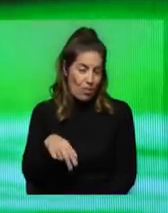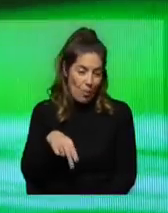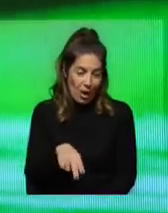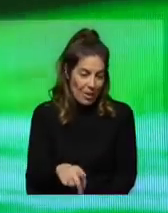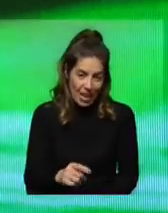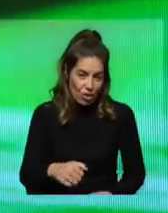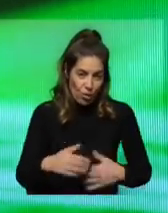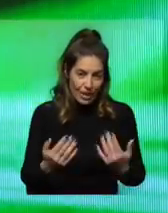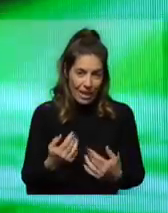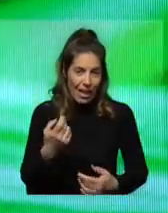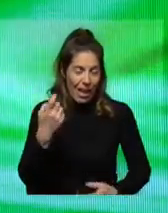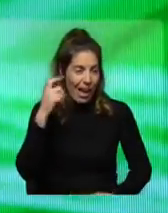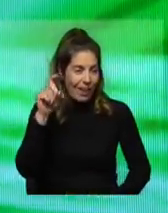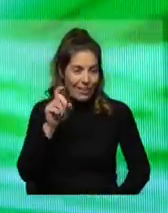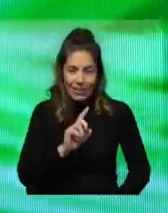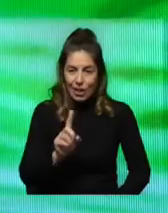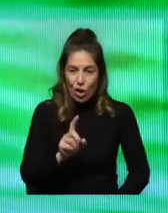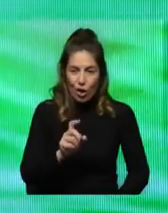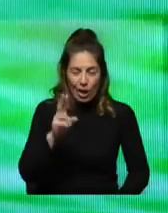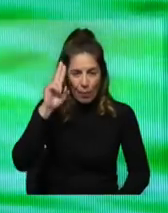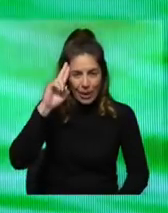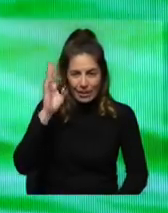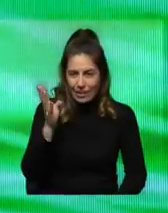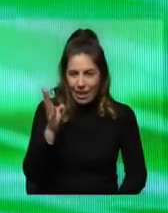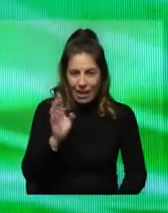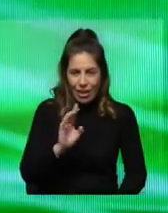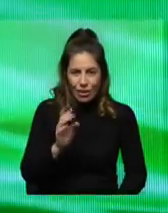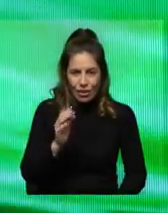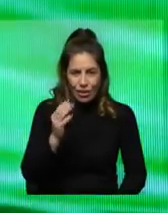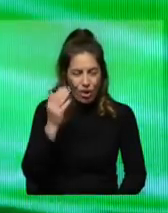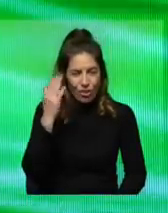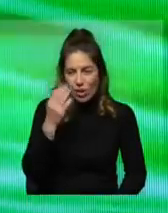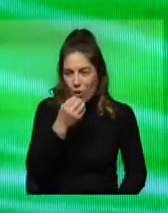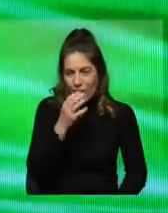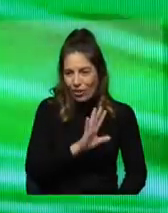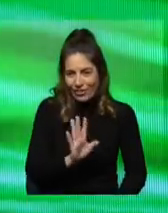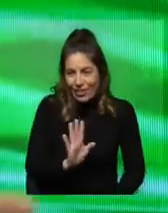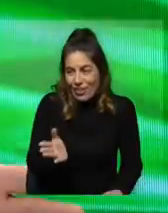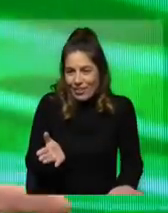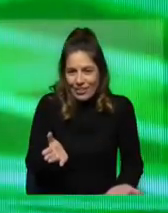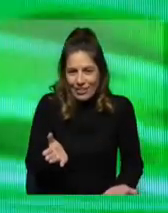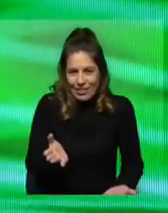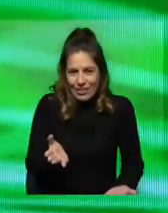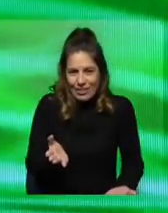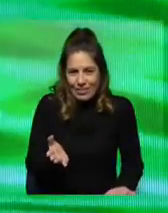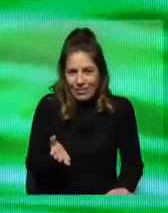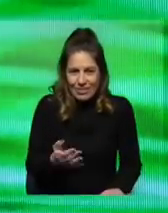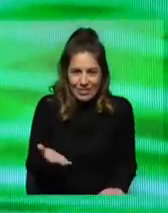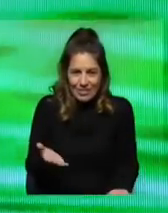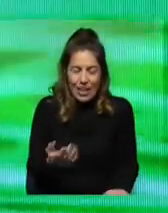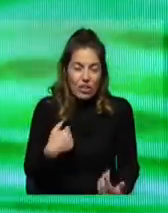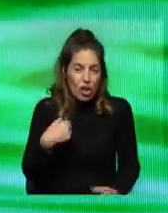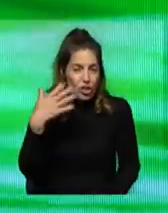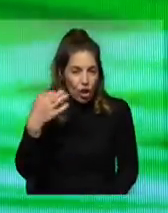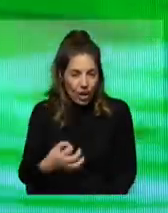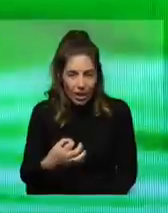alguien que no respeta no no lo saludamos de la mejor manera por decir algo así que bueno Yo